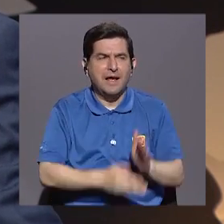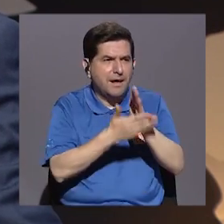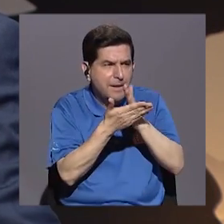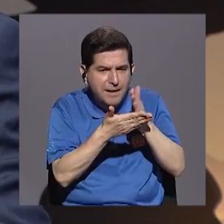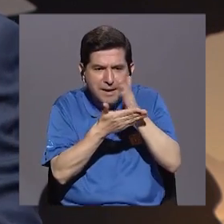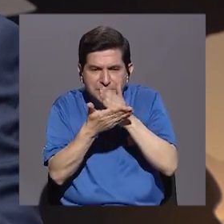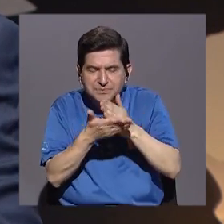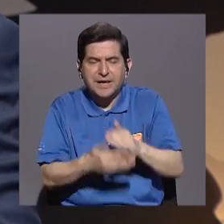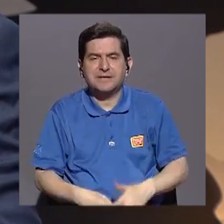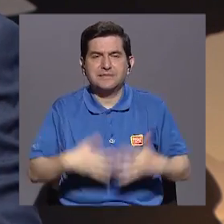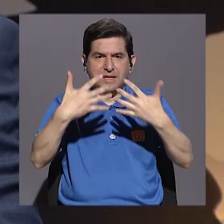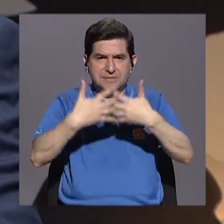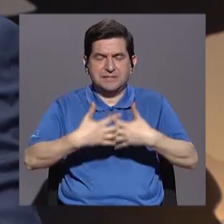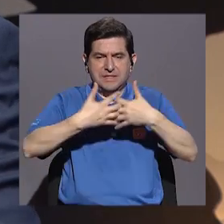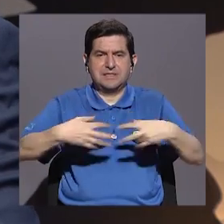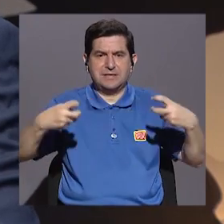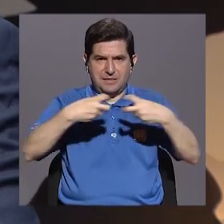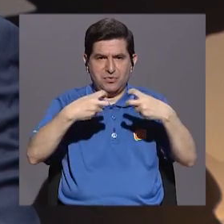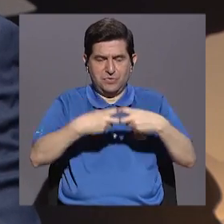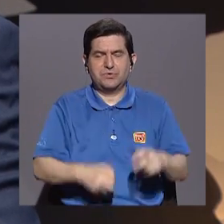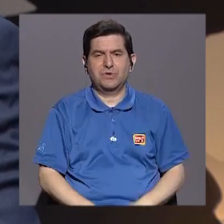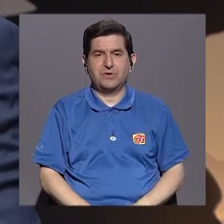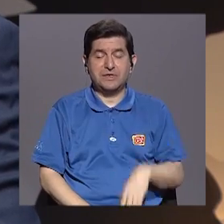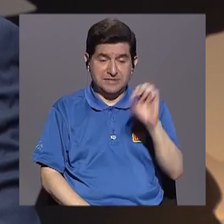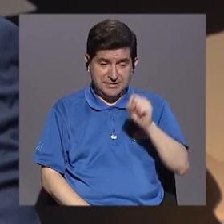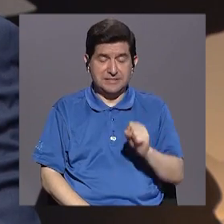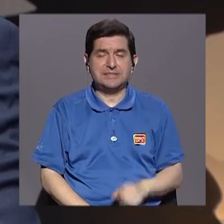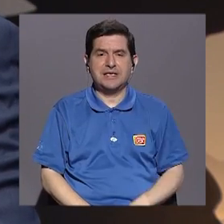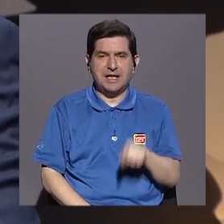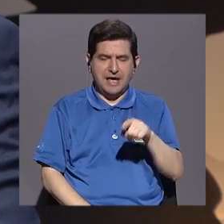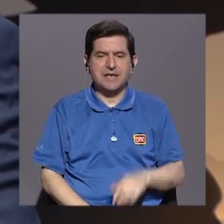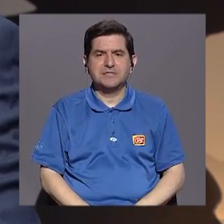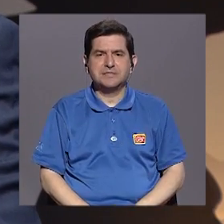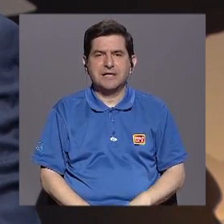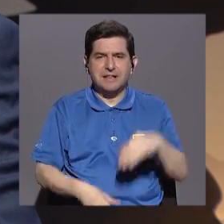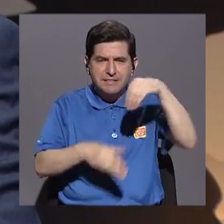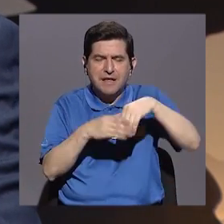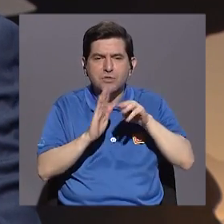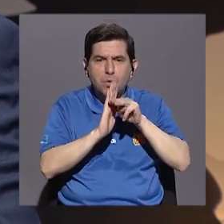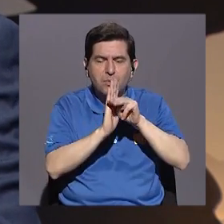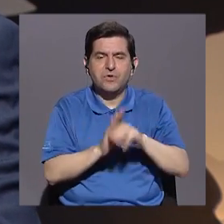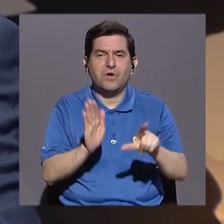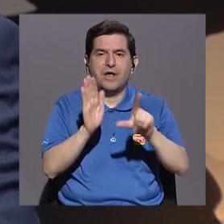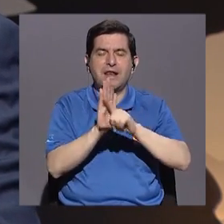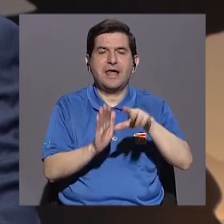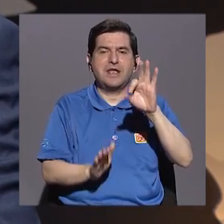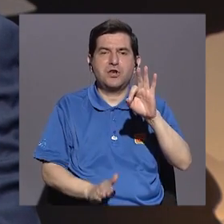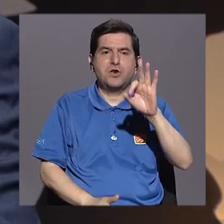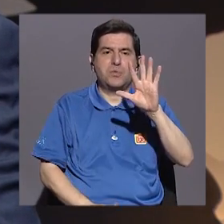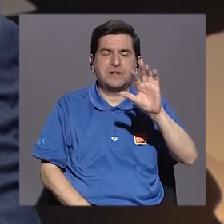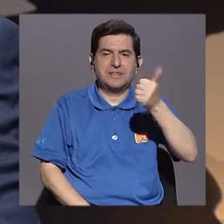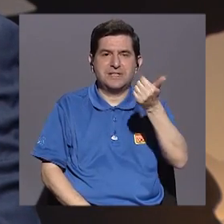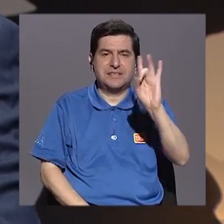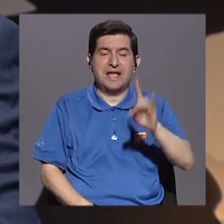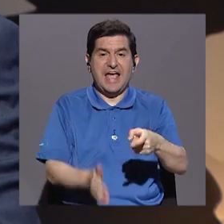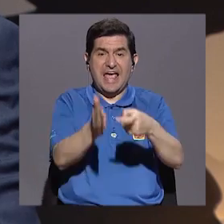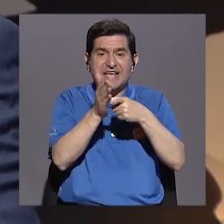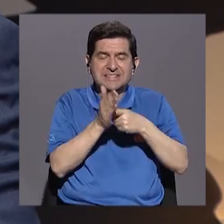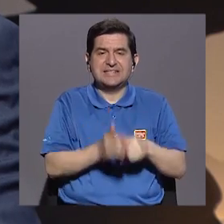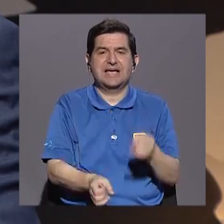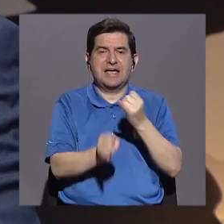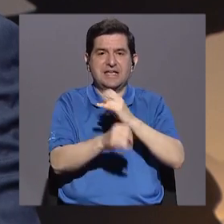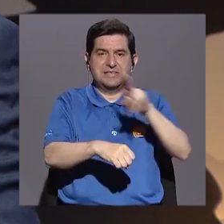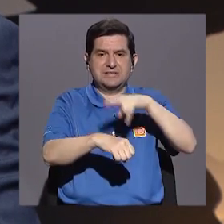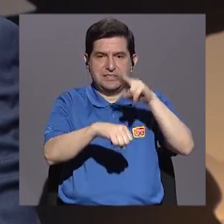las piezas de los motores eléctricos ciertamente son modulares y aquí en costa rica la ley 95 18 le